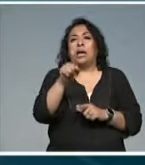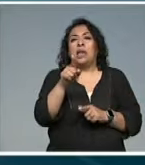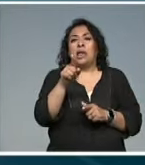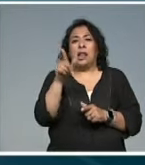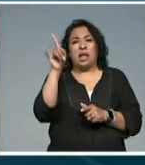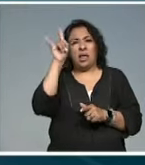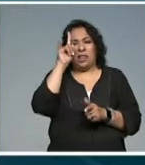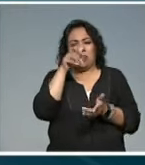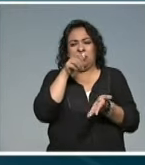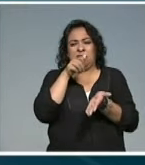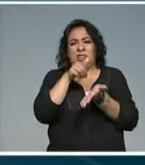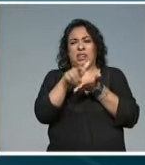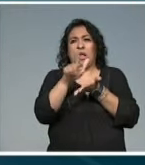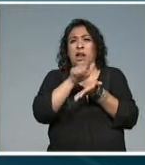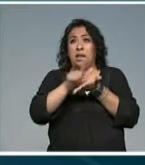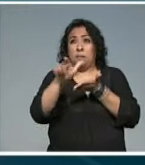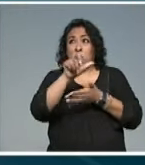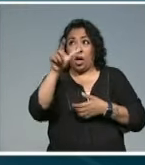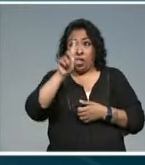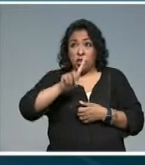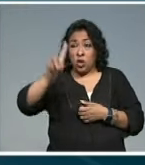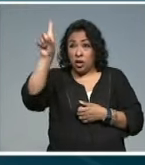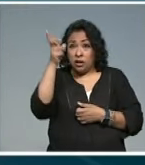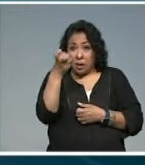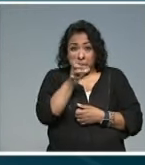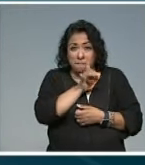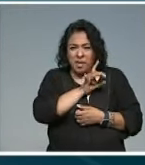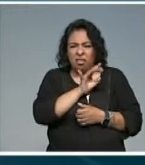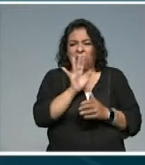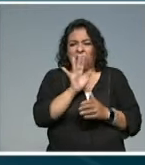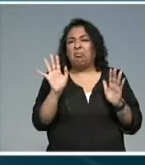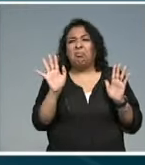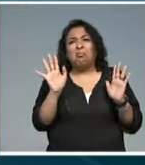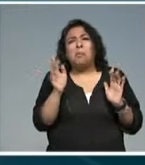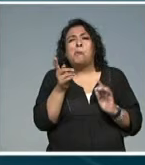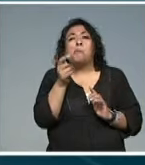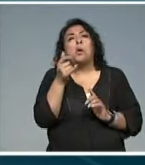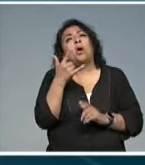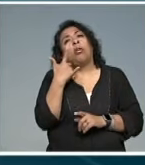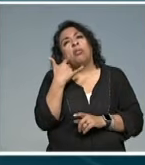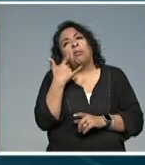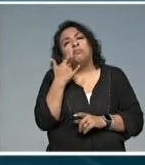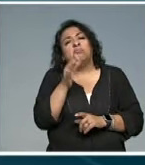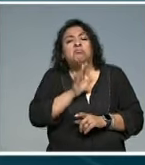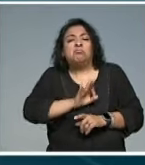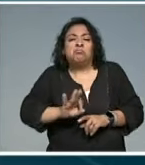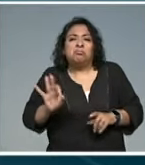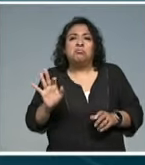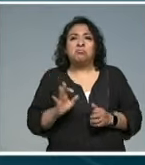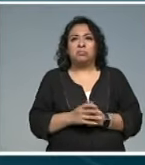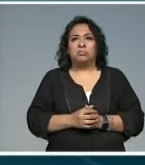Exorcismo de Dios no es una película que genere miedo, apenas consigue ser un poco entretenida.